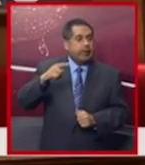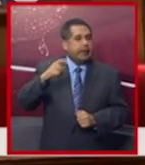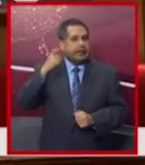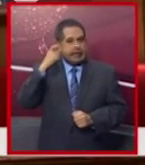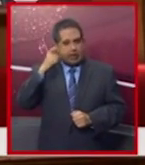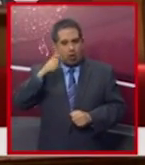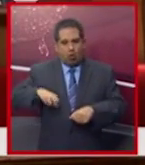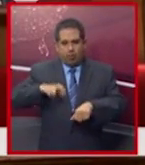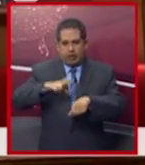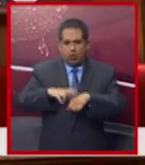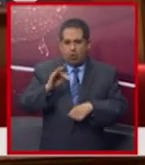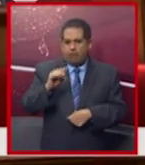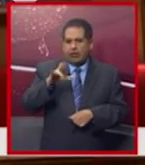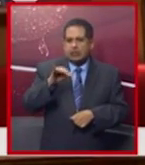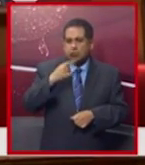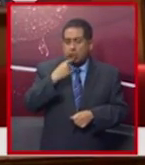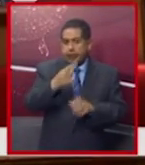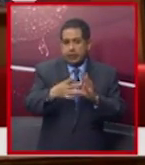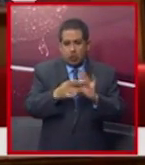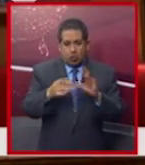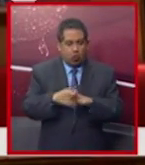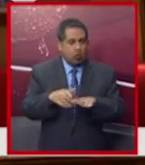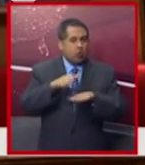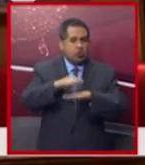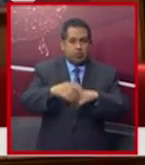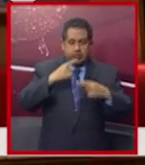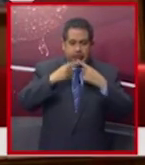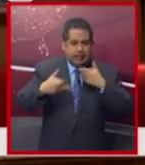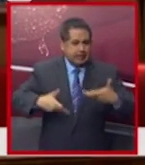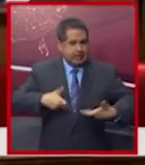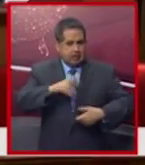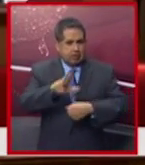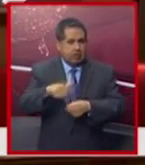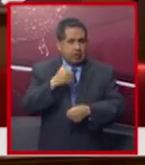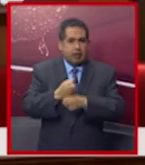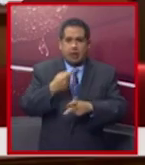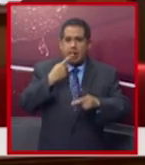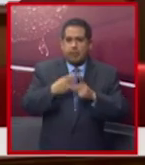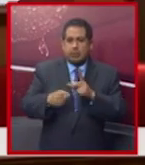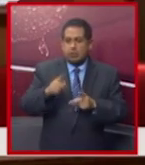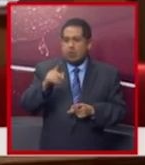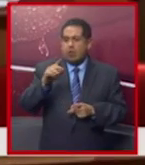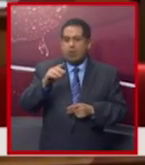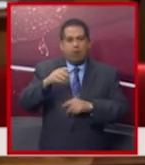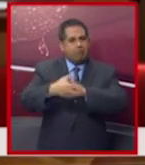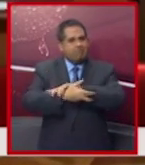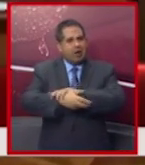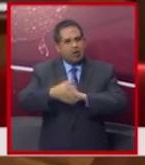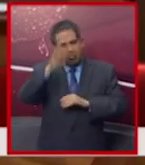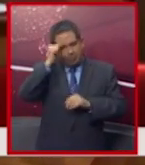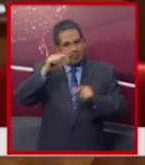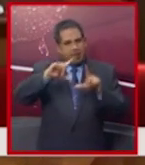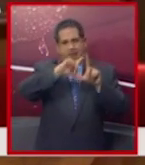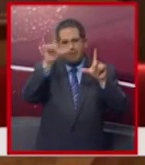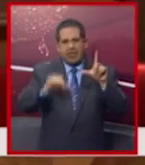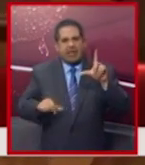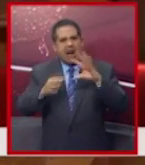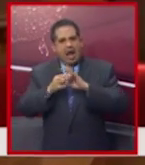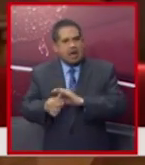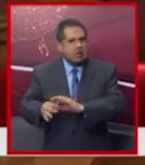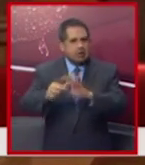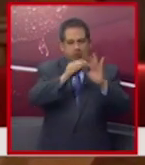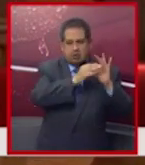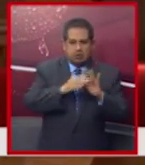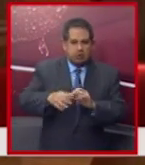Francisco Domínguez, quien recordó que en el Teatro de la República inició el Pacto Federal, alta tribuna para lograr los acuerdos de